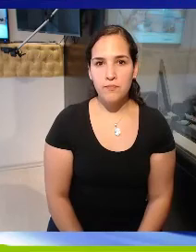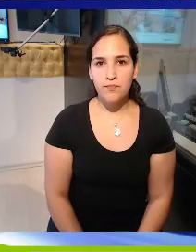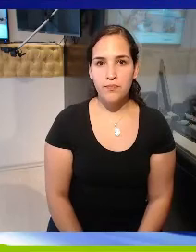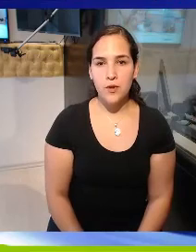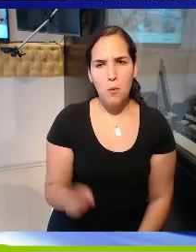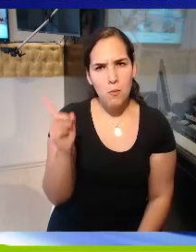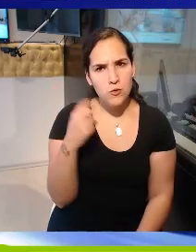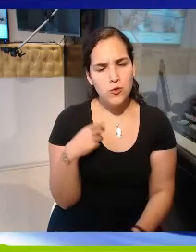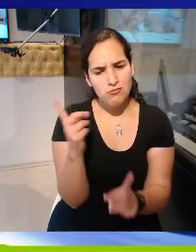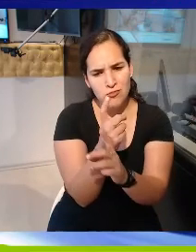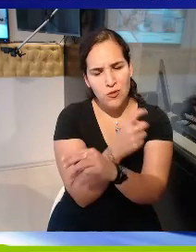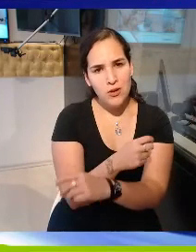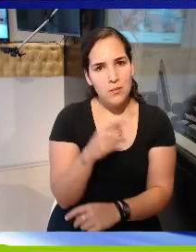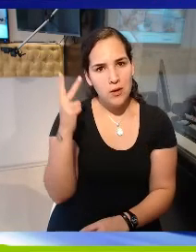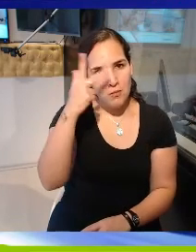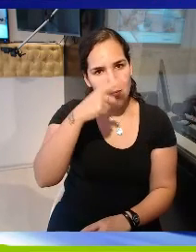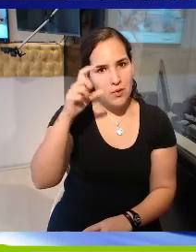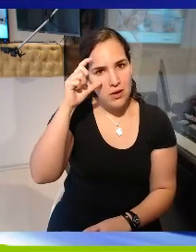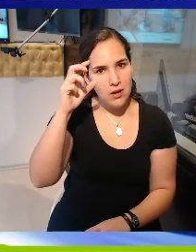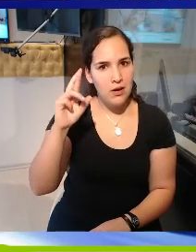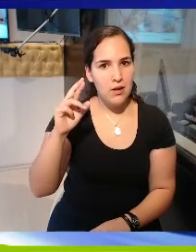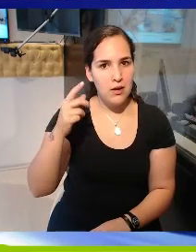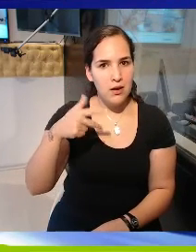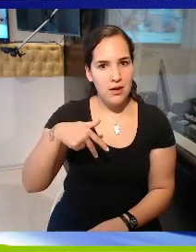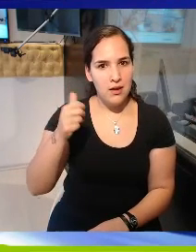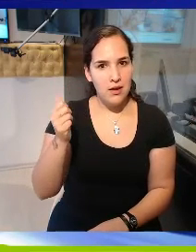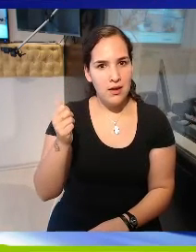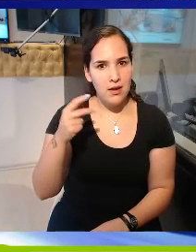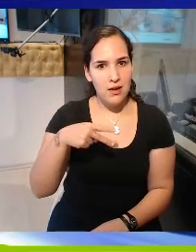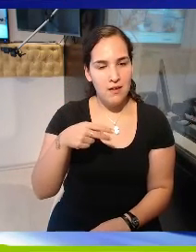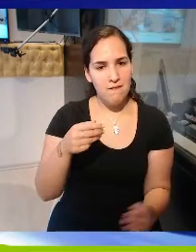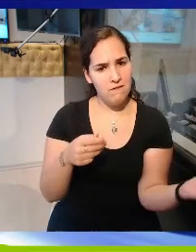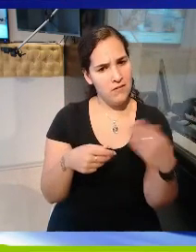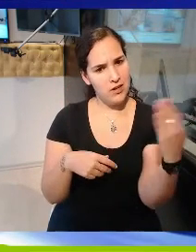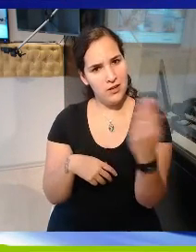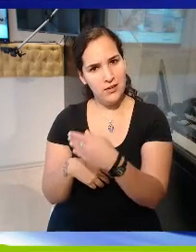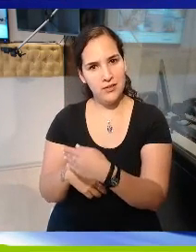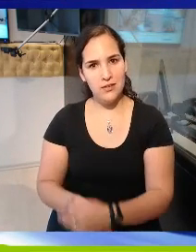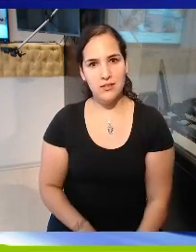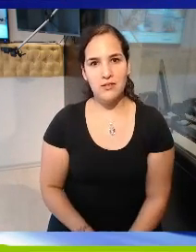me quedó afuera. Así que, Hernán, anda viniendo, por favor, para adentro. Venga. Que tenemos cosas para contar. Bueno,